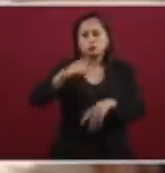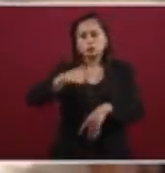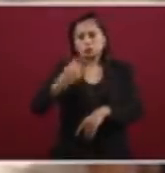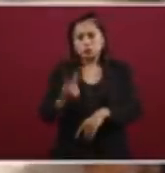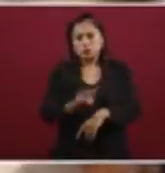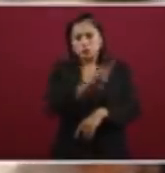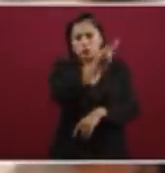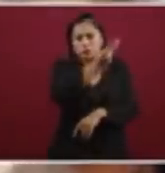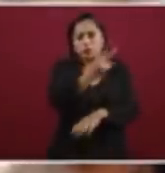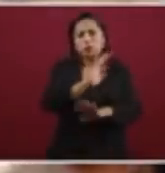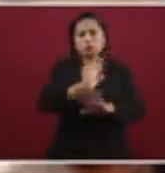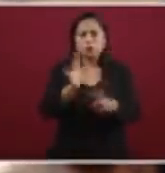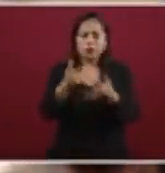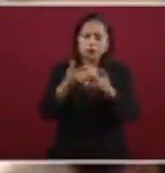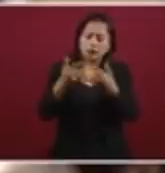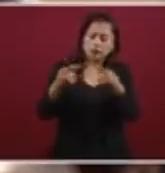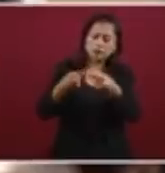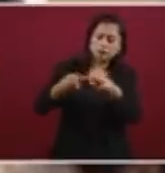historia